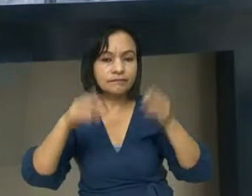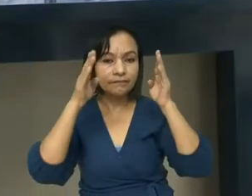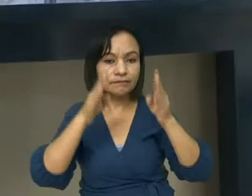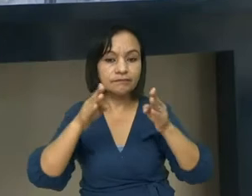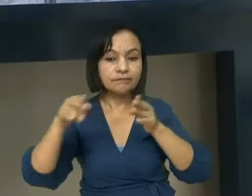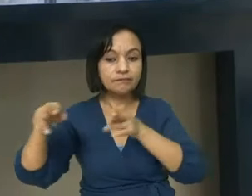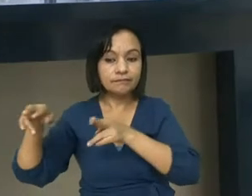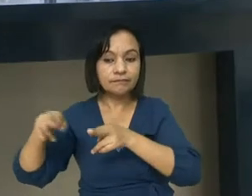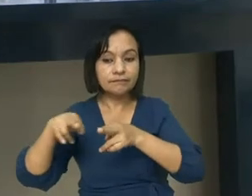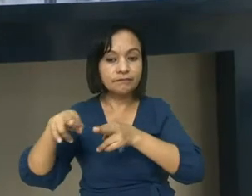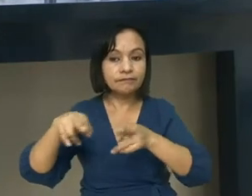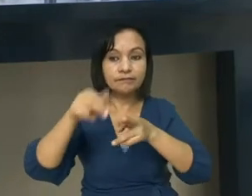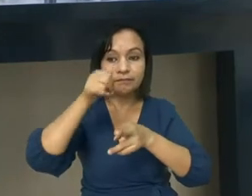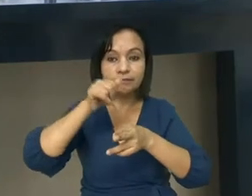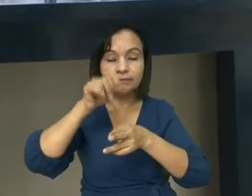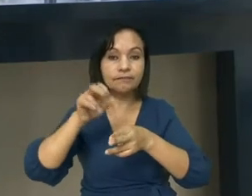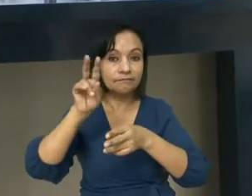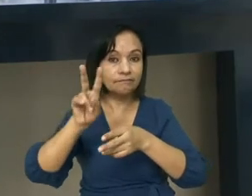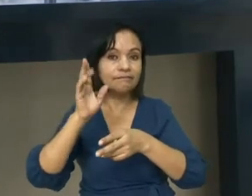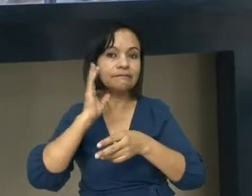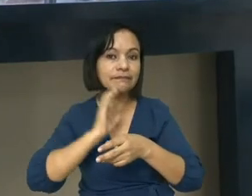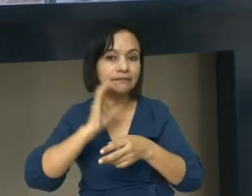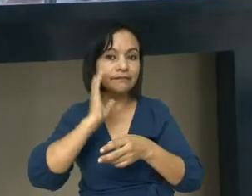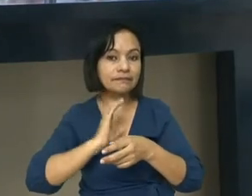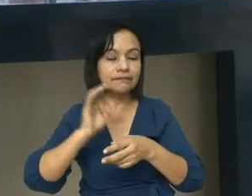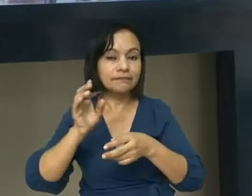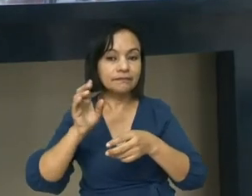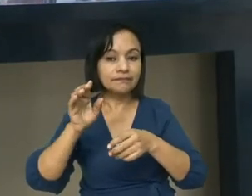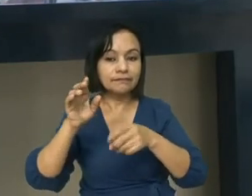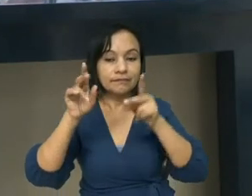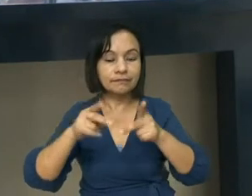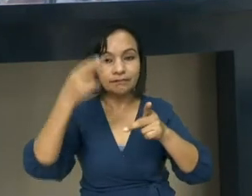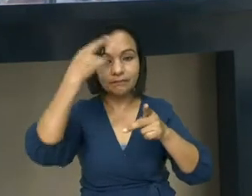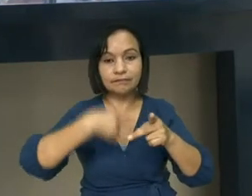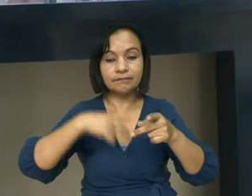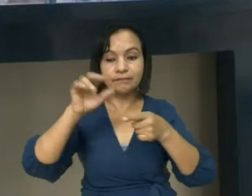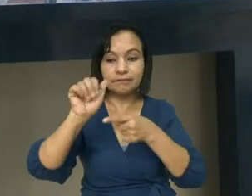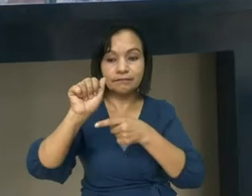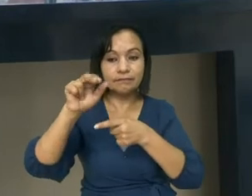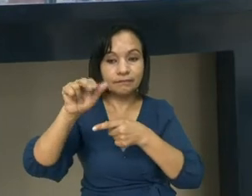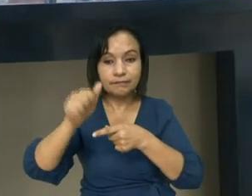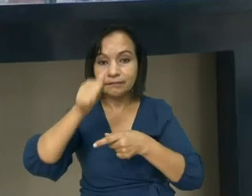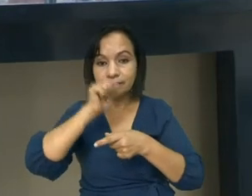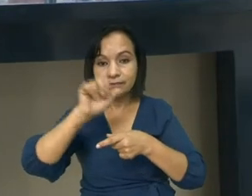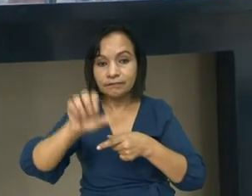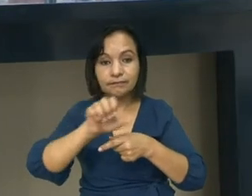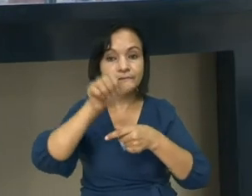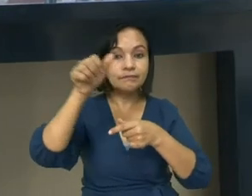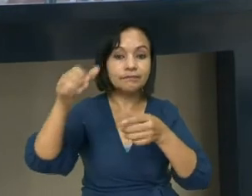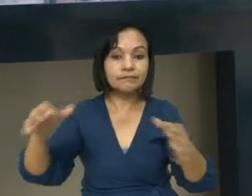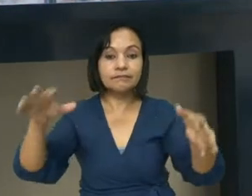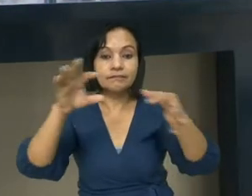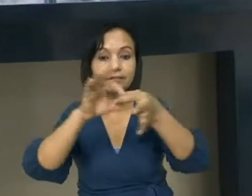cuenca, okay, que tenemos dos experiencias y ya con la Autoridad Nacional del Agua se está ampliando a otras cuencas para